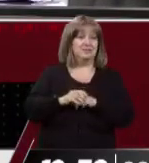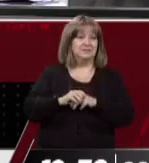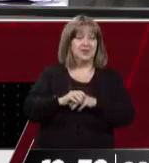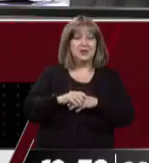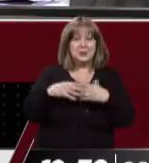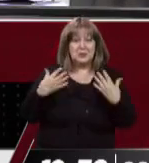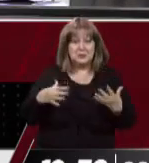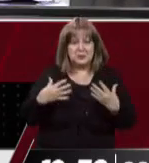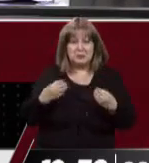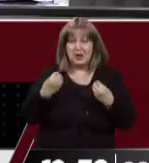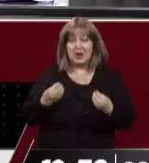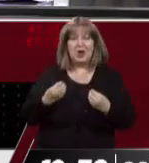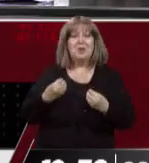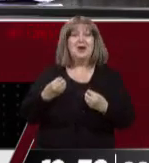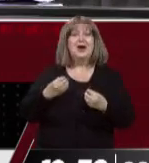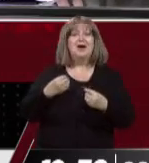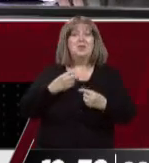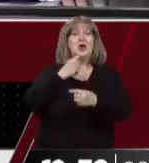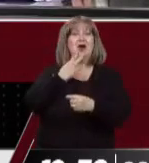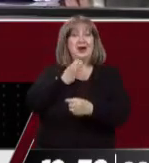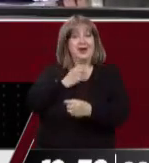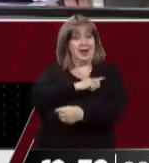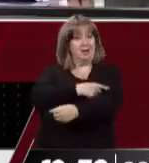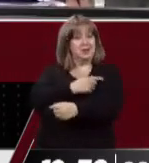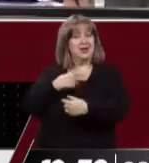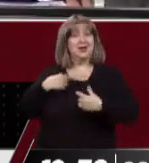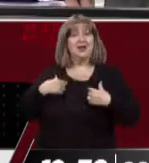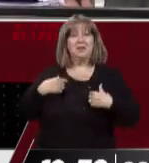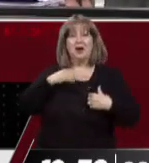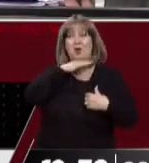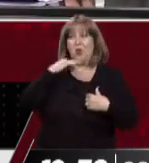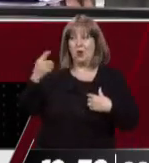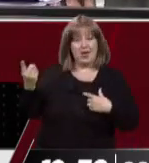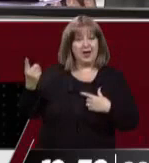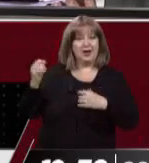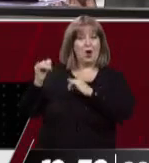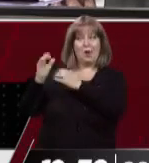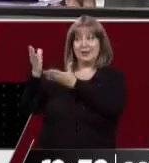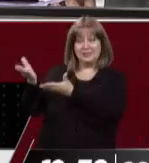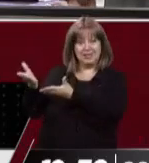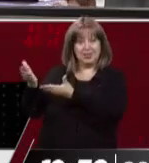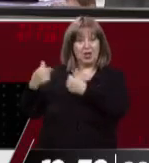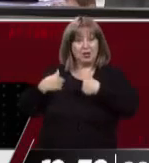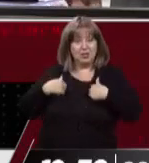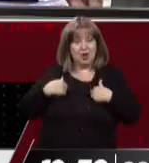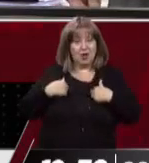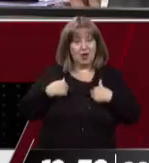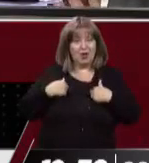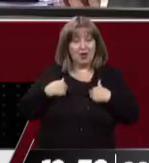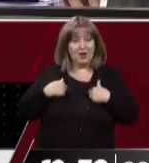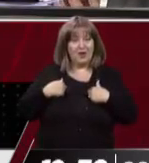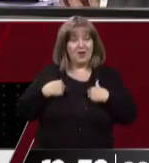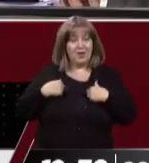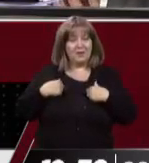Julia, porque no lo van a poder creer. Julia tiene más energía que Julián, por el más joven del equipo, que Julián, que yo y no, que no lo dudes.